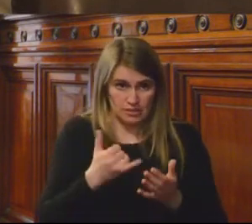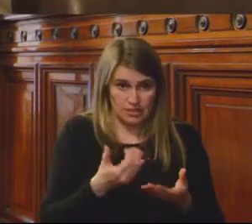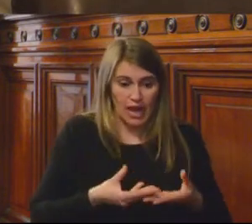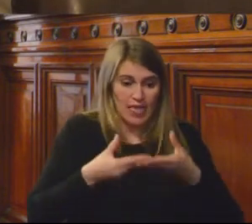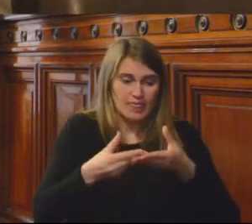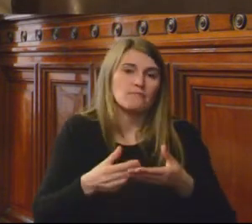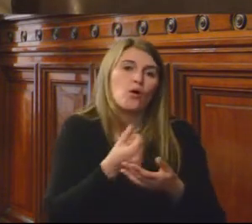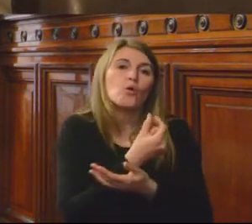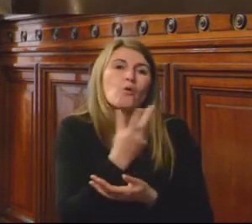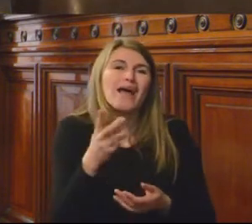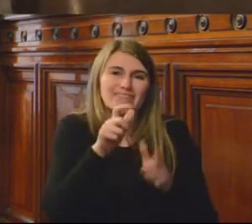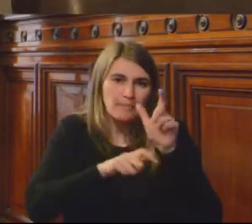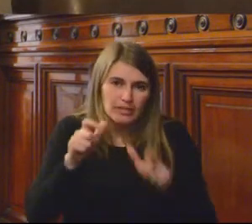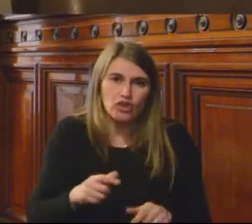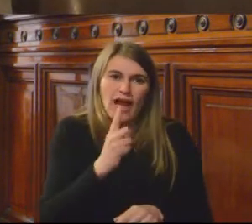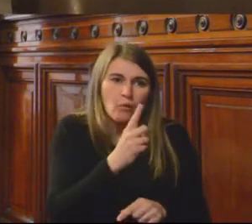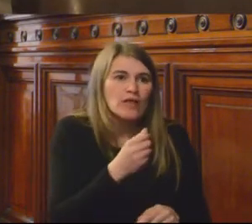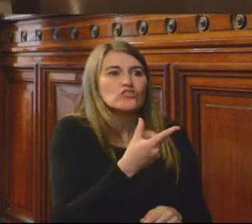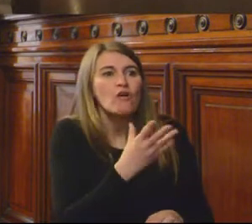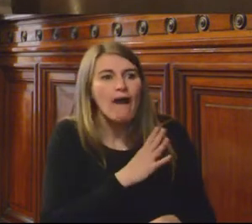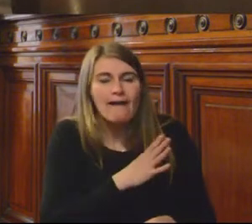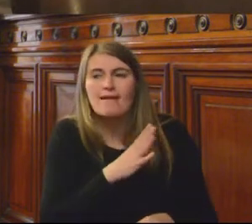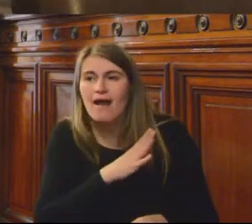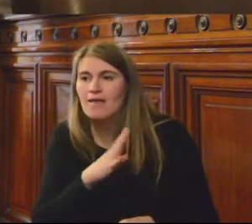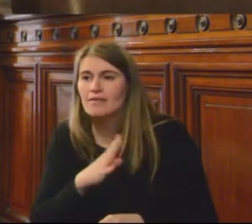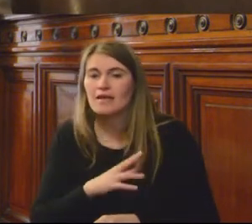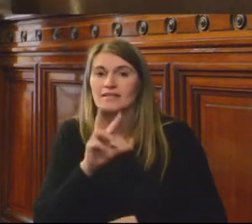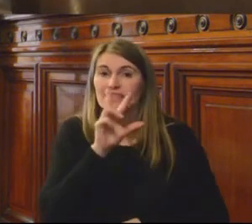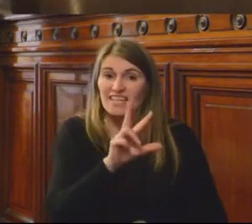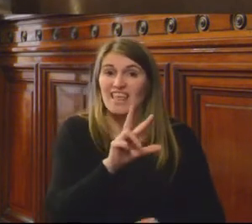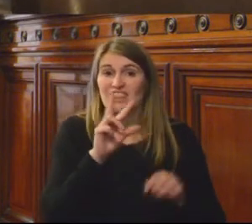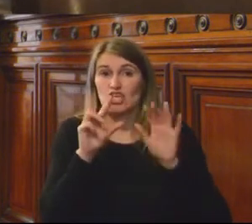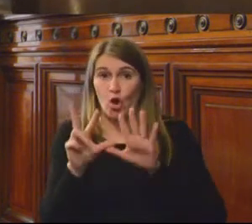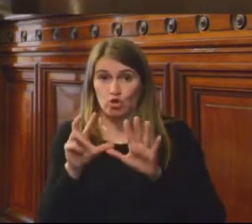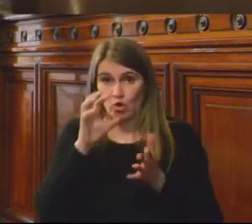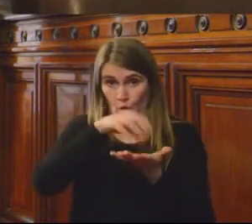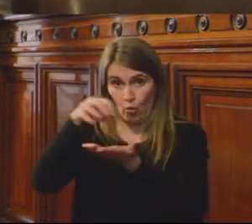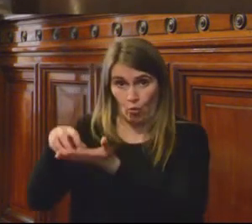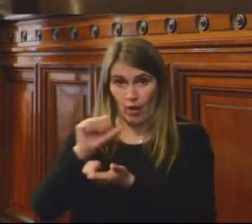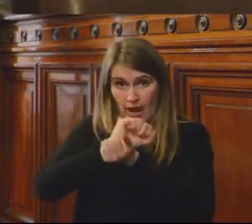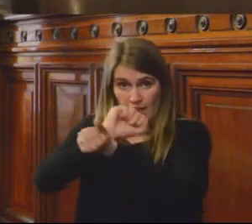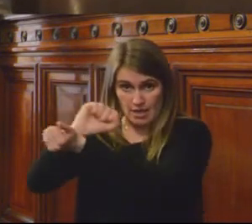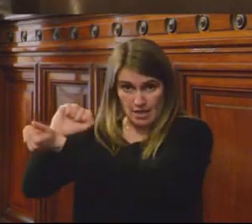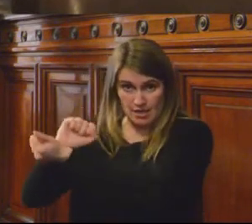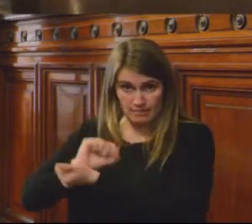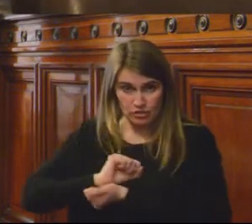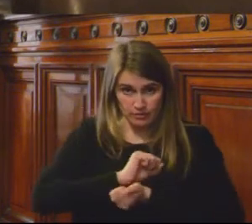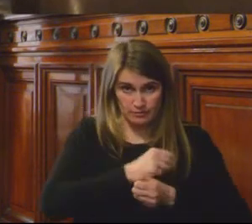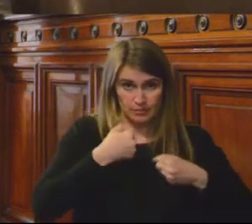detallada establecimiento por establecimiento. Son más de 38 obras de infraestructura para el tema penitenciario que se han